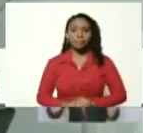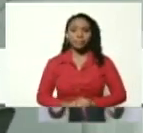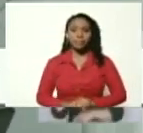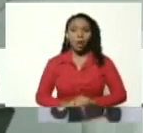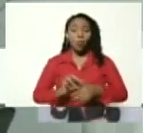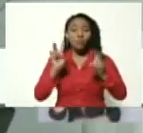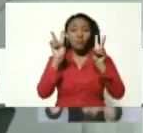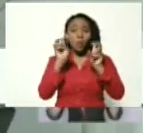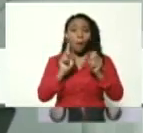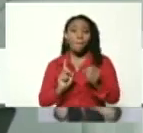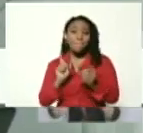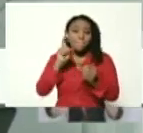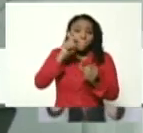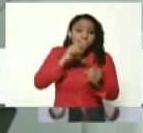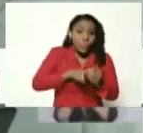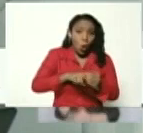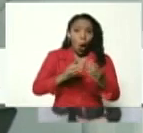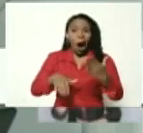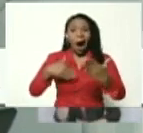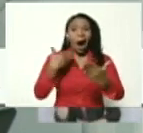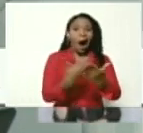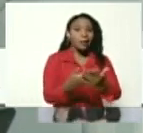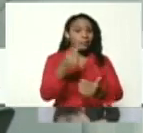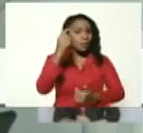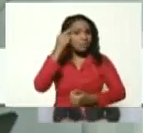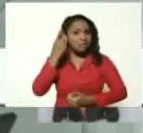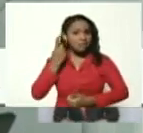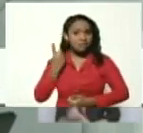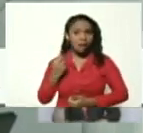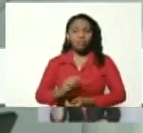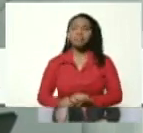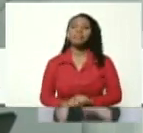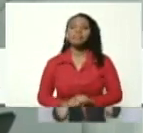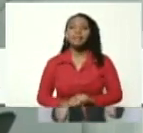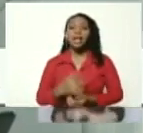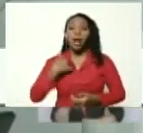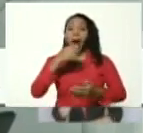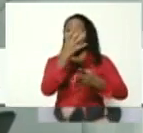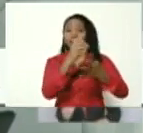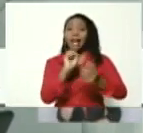Nuevos inscritos hasta el día de ayer, teníamos la estadística de